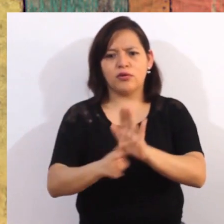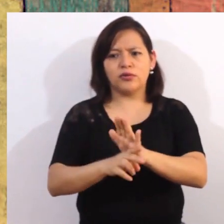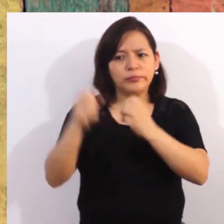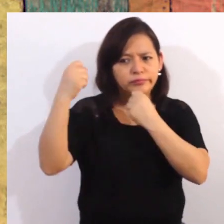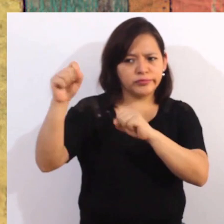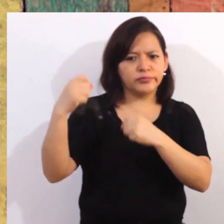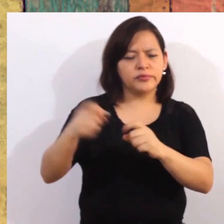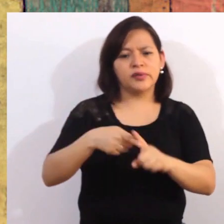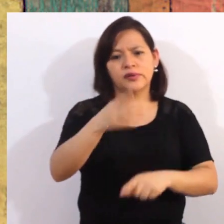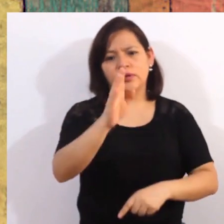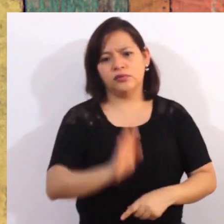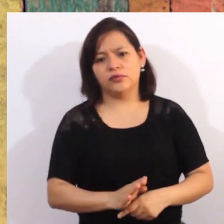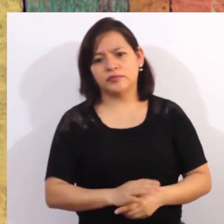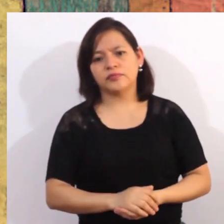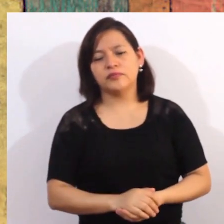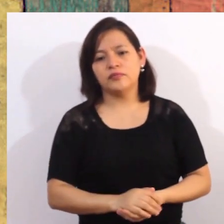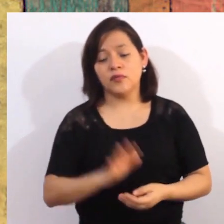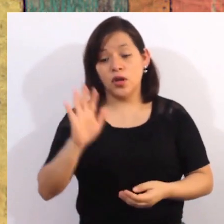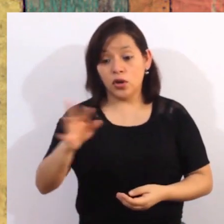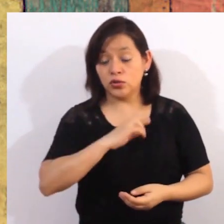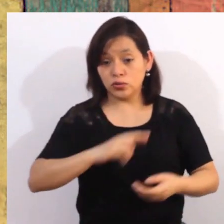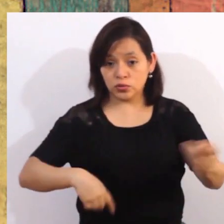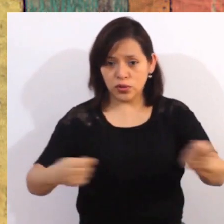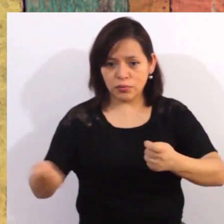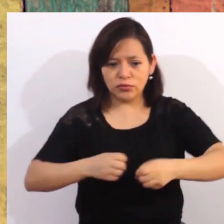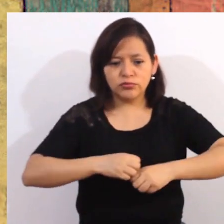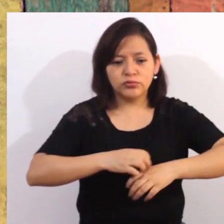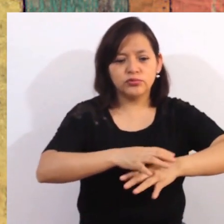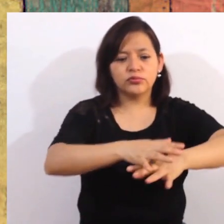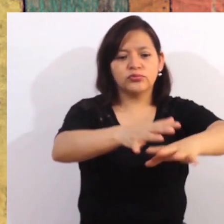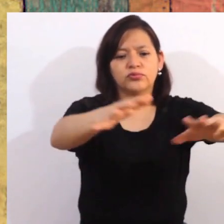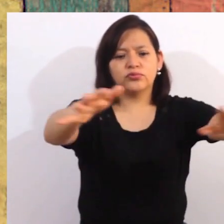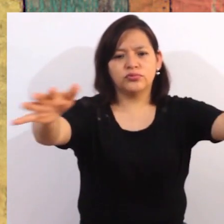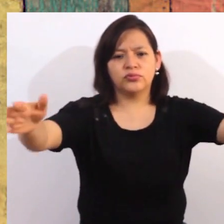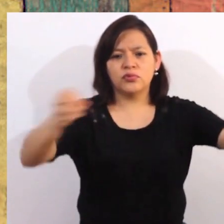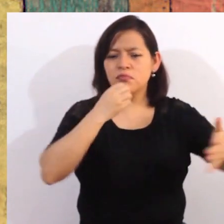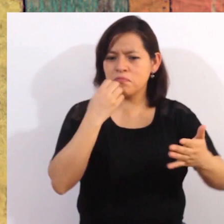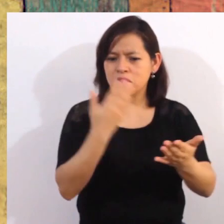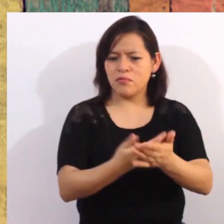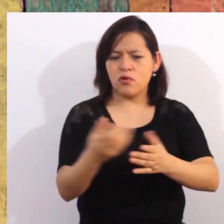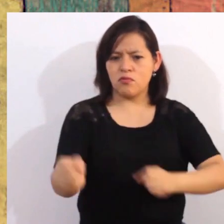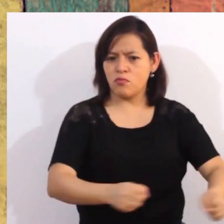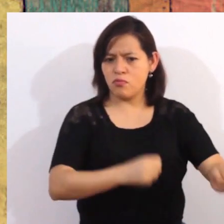Babilonia. Sus ejércitos llegaron hasta la India. Tuvo uno de los imperios más vastos.